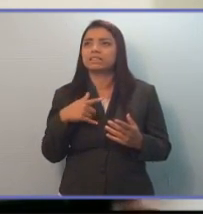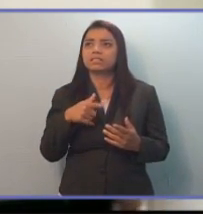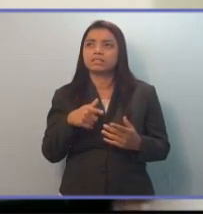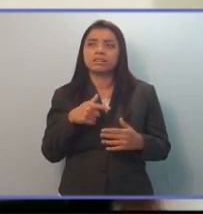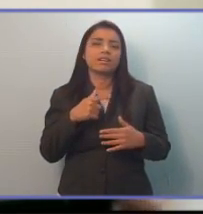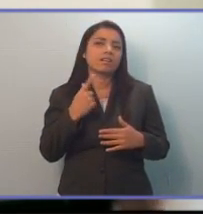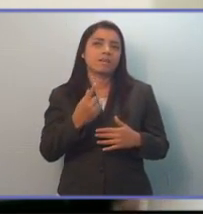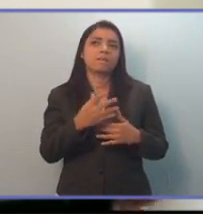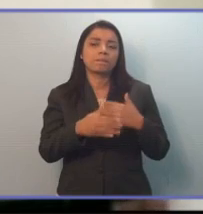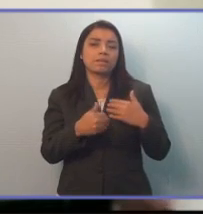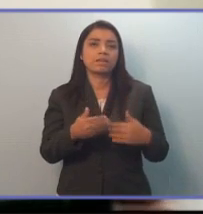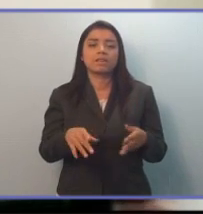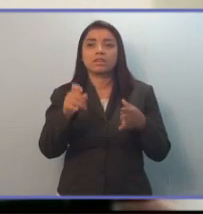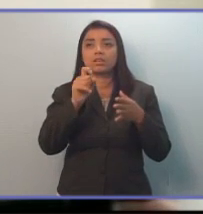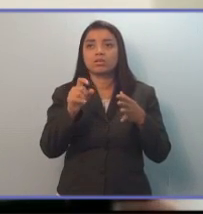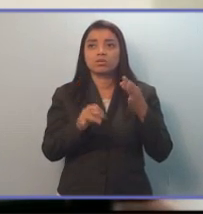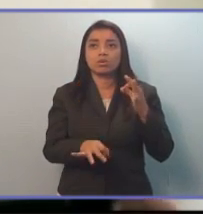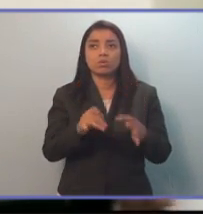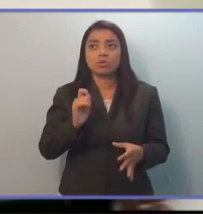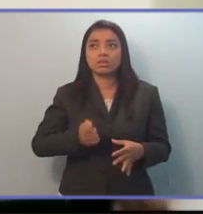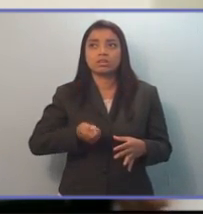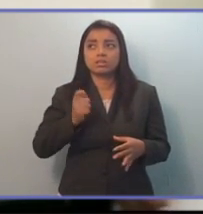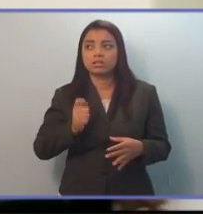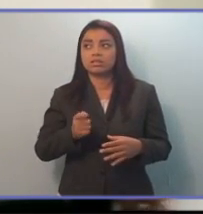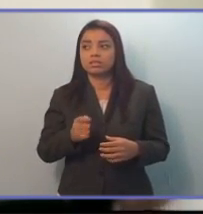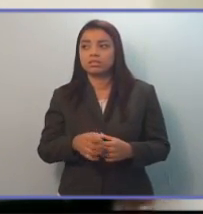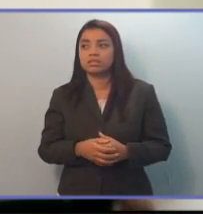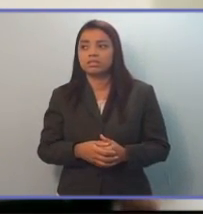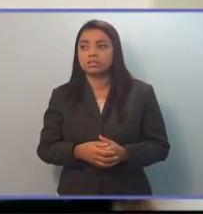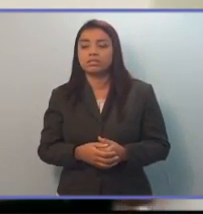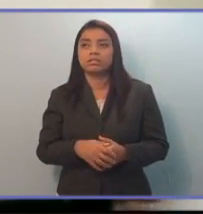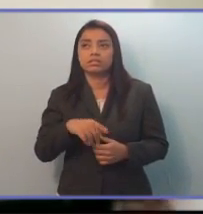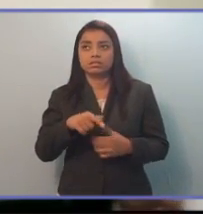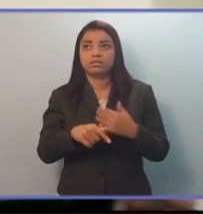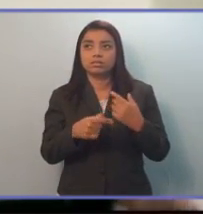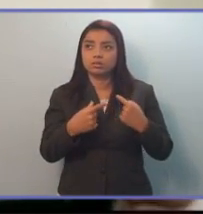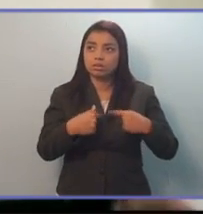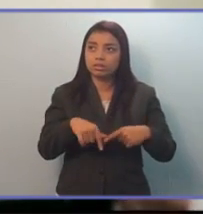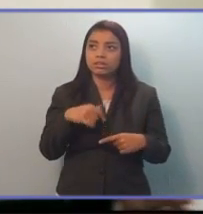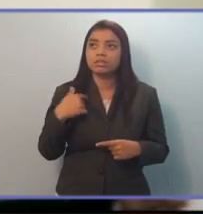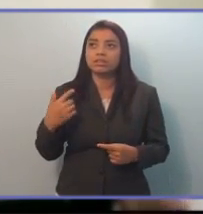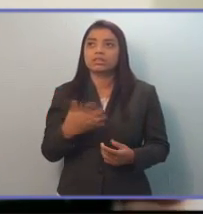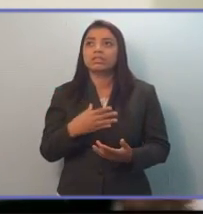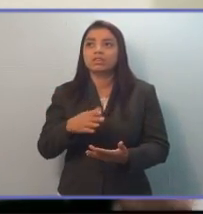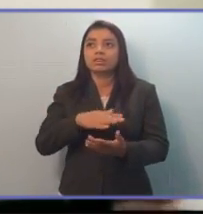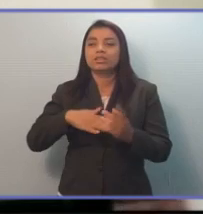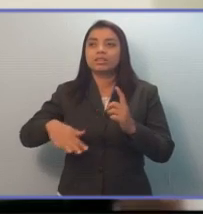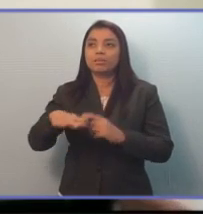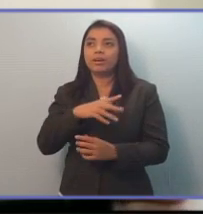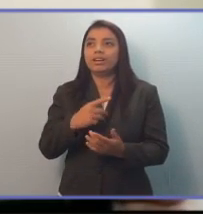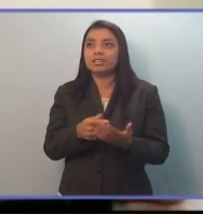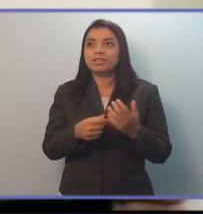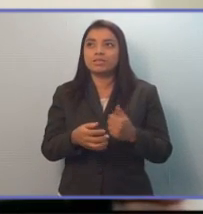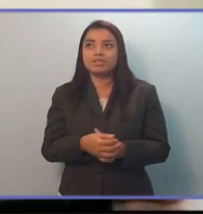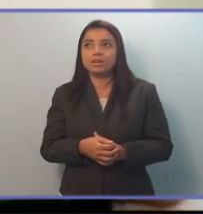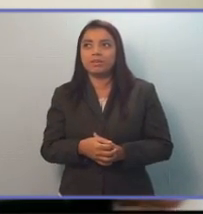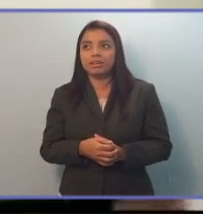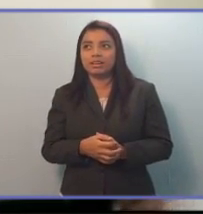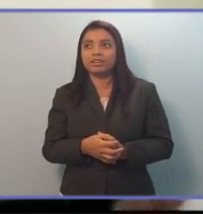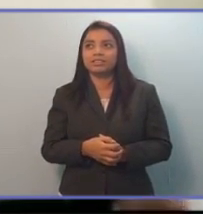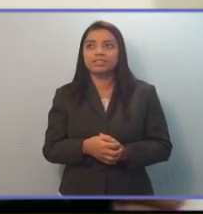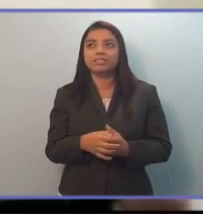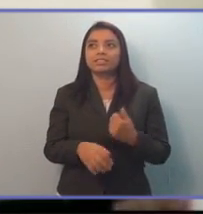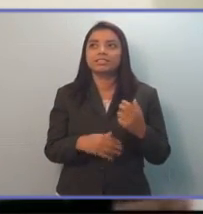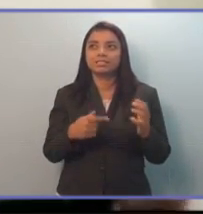en el órgano judicial. Ahí todavía estamos en una situación en que todo es secreto.